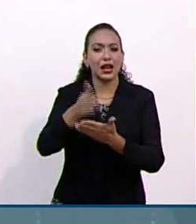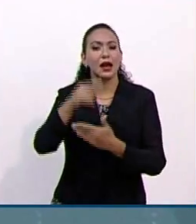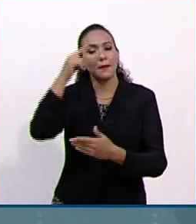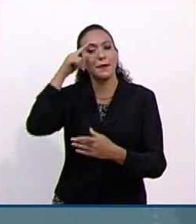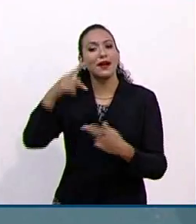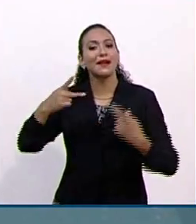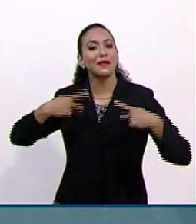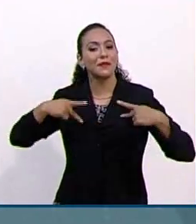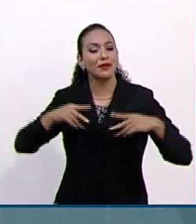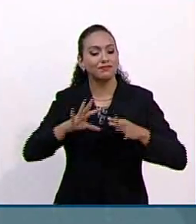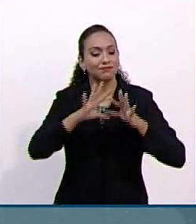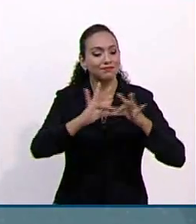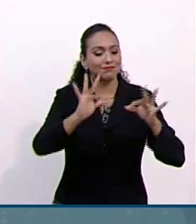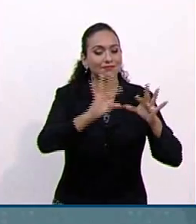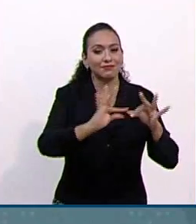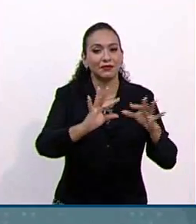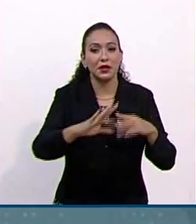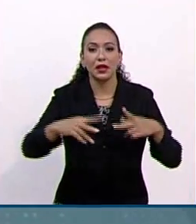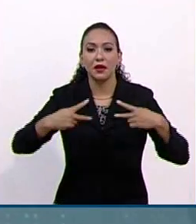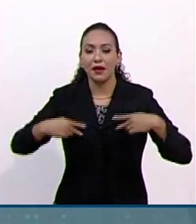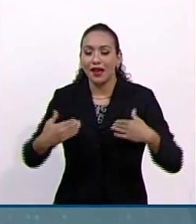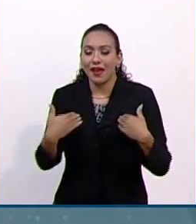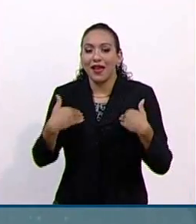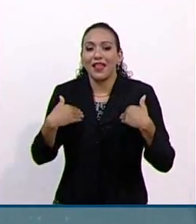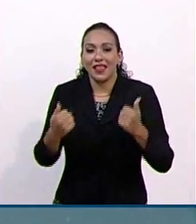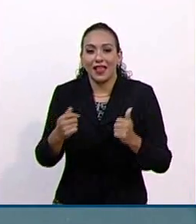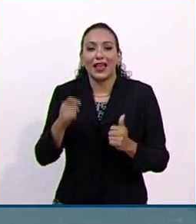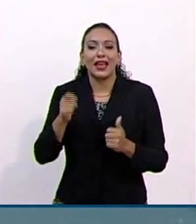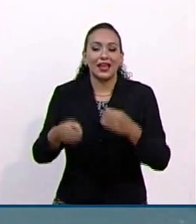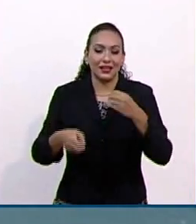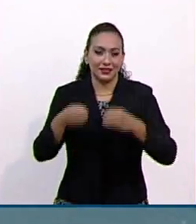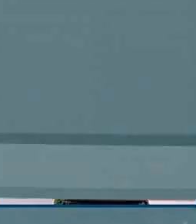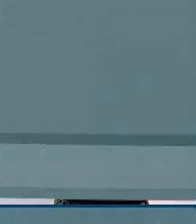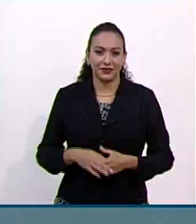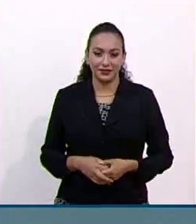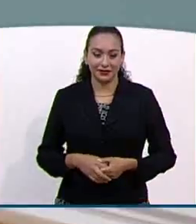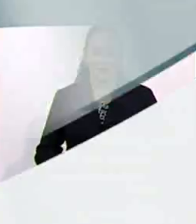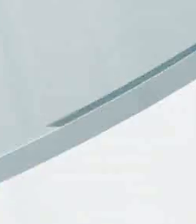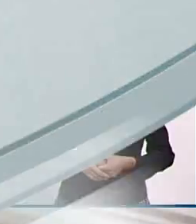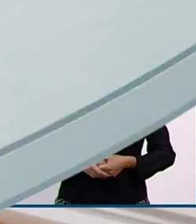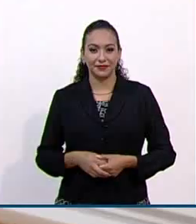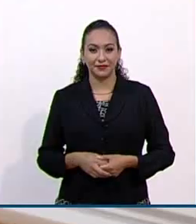pueda sentirse más cercana a la labor jurisdiccional.